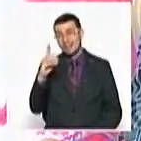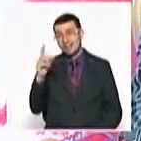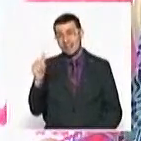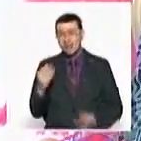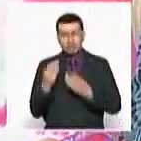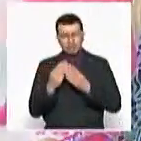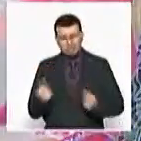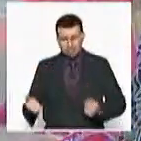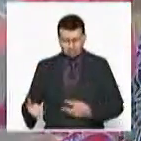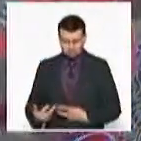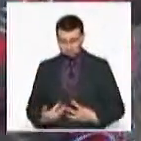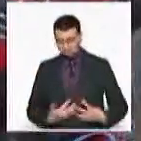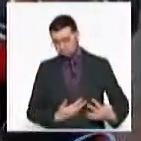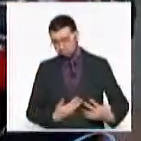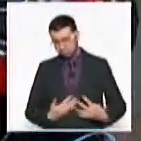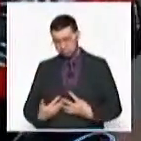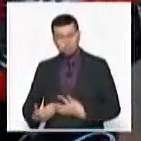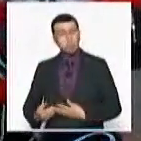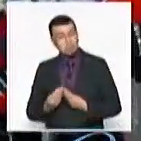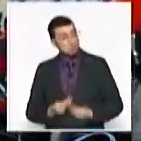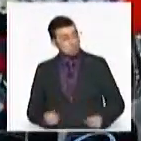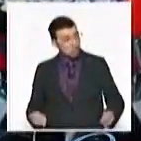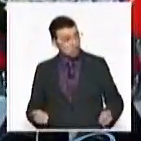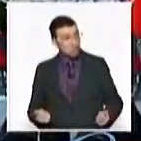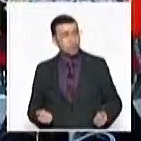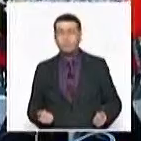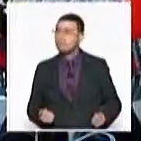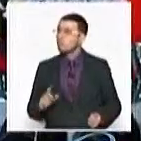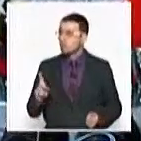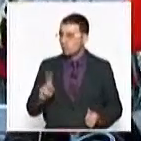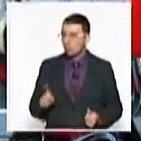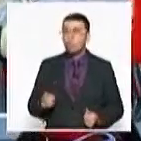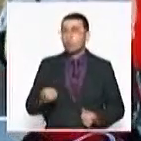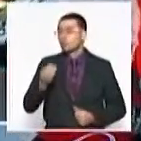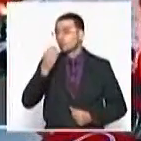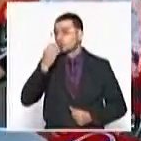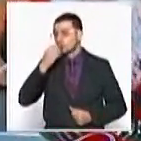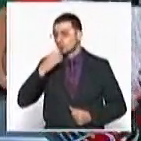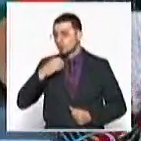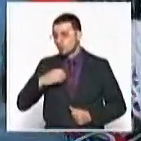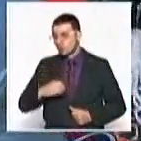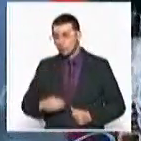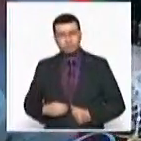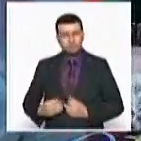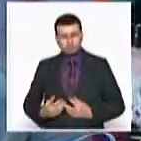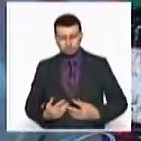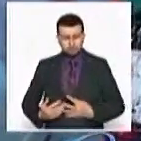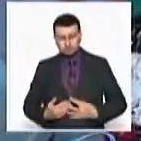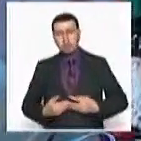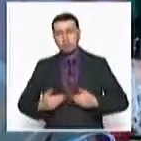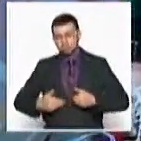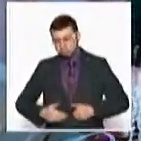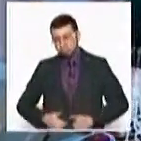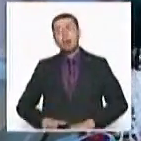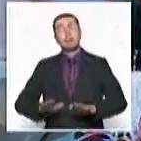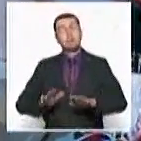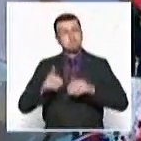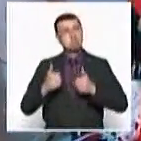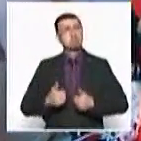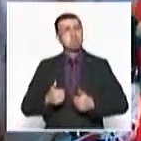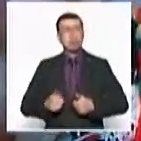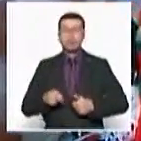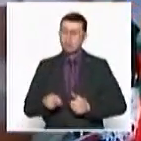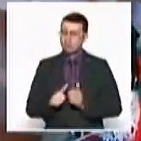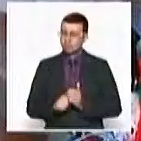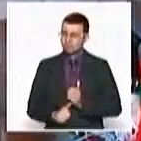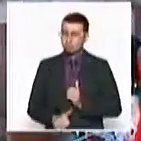sagrada lo que tiene es mover el intestino para dar del cuerpo. Eso es lo que hace la cáscara sagrada.